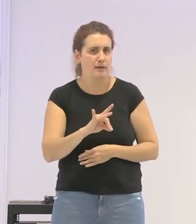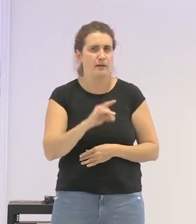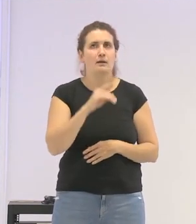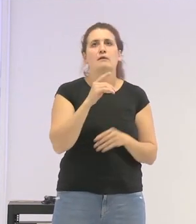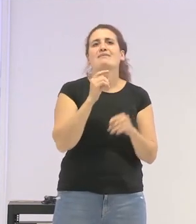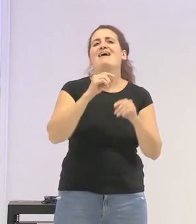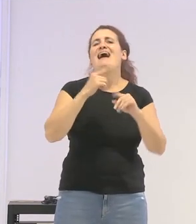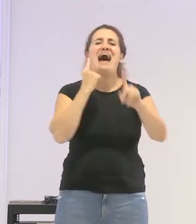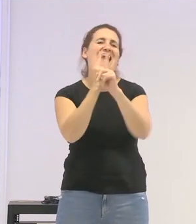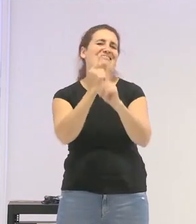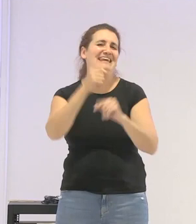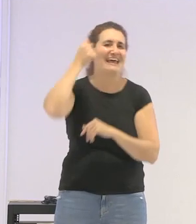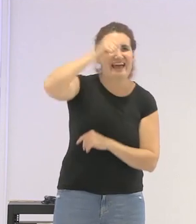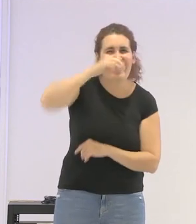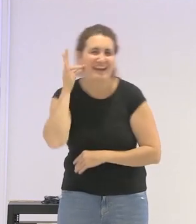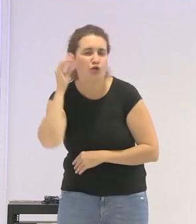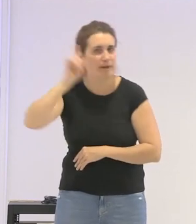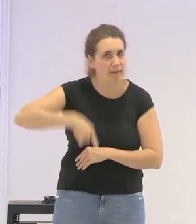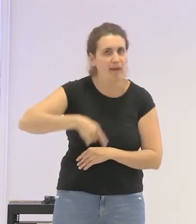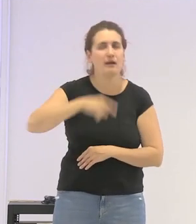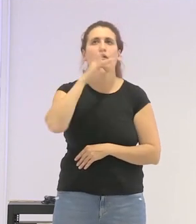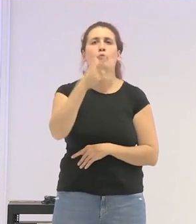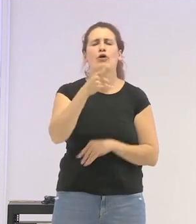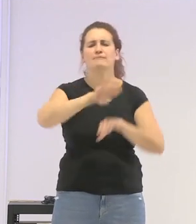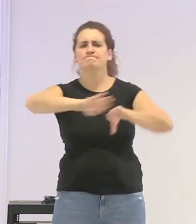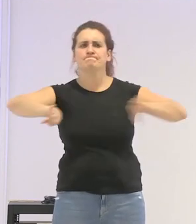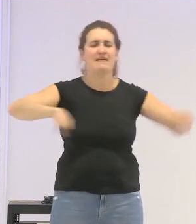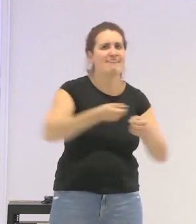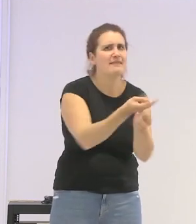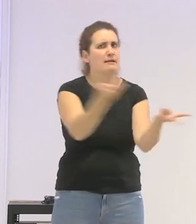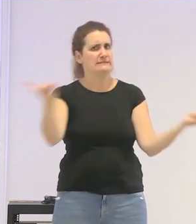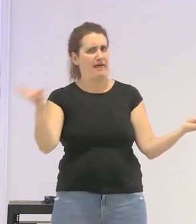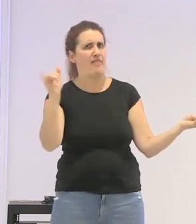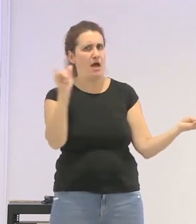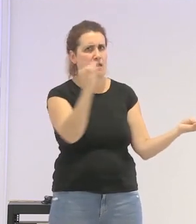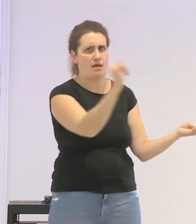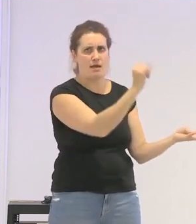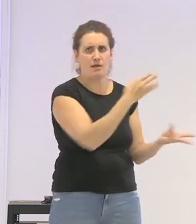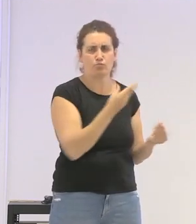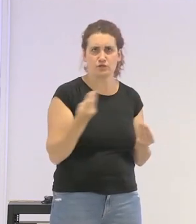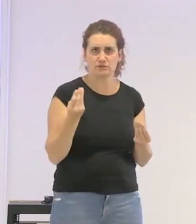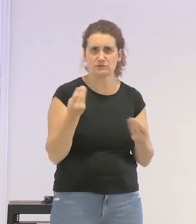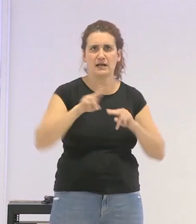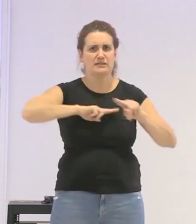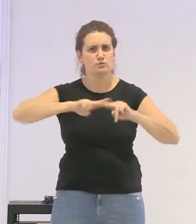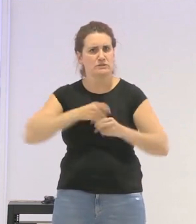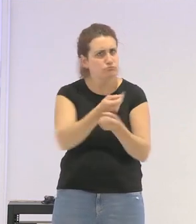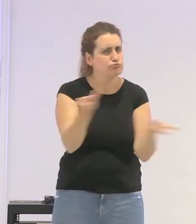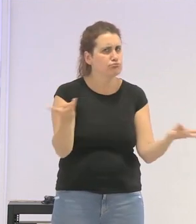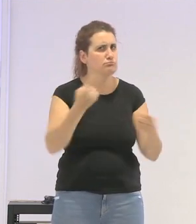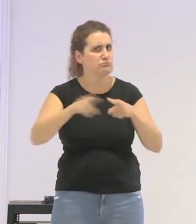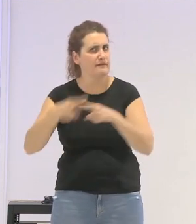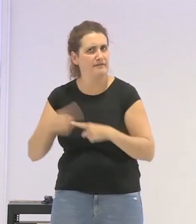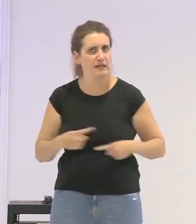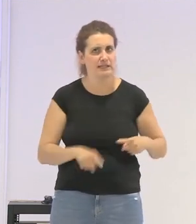antigénero, etcétera, en realidad abarcan como una diversidad muy grande de propuestas ahora mismo. Es verdad que también tienen